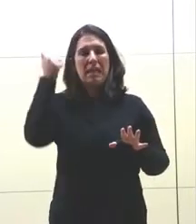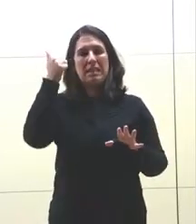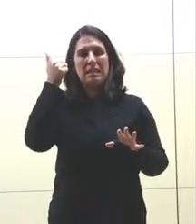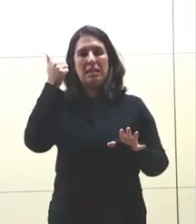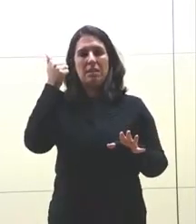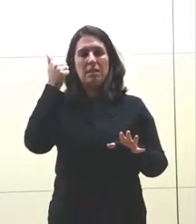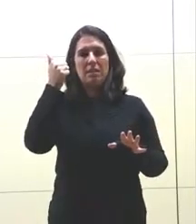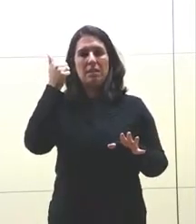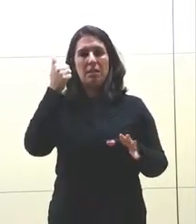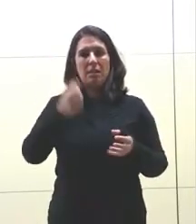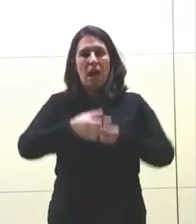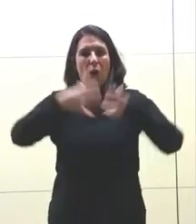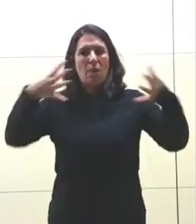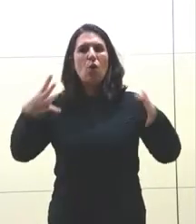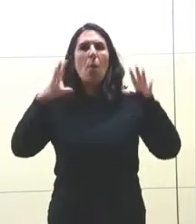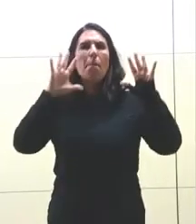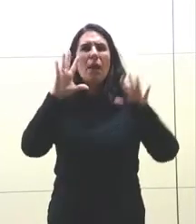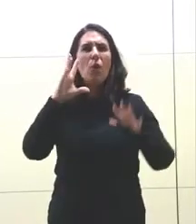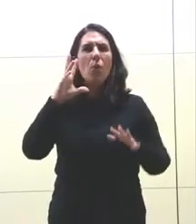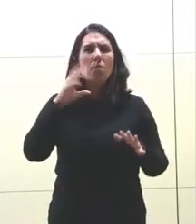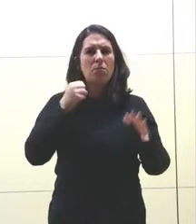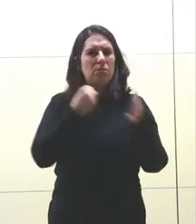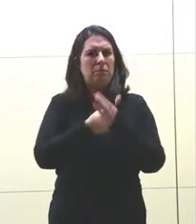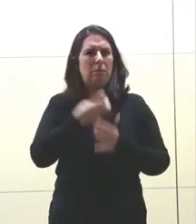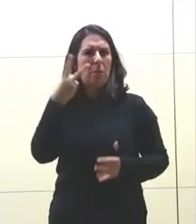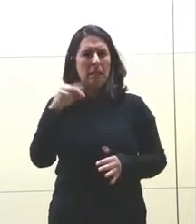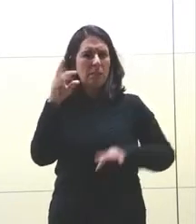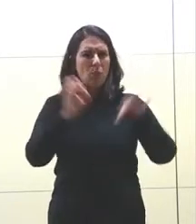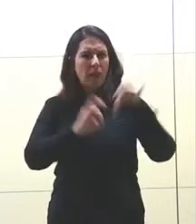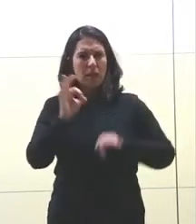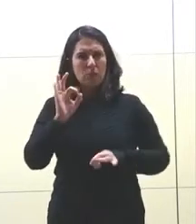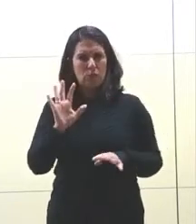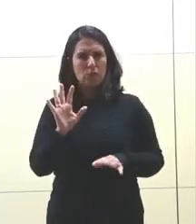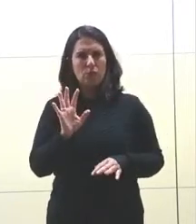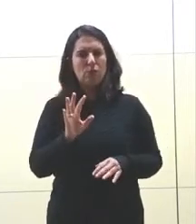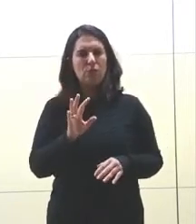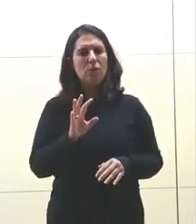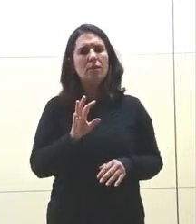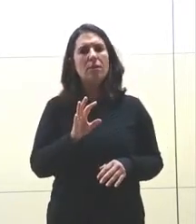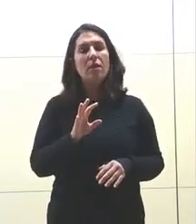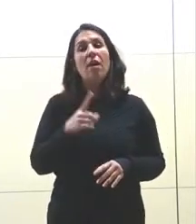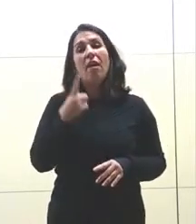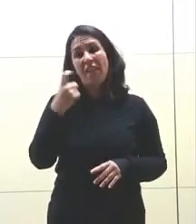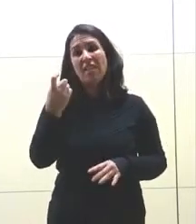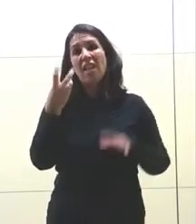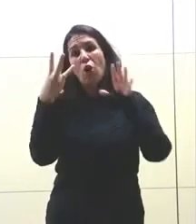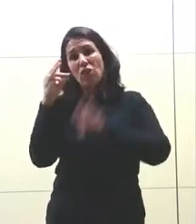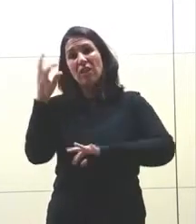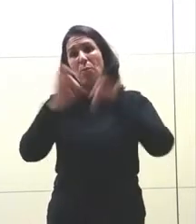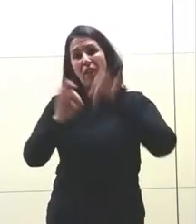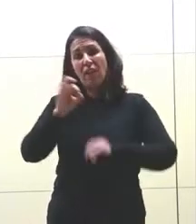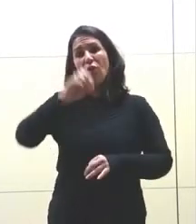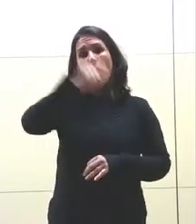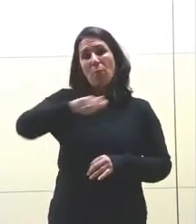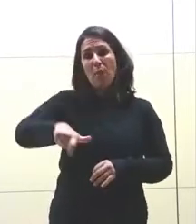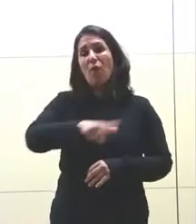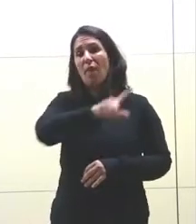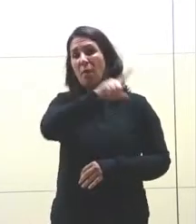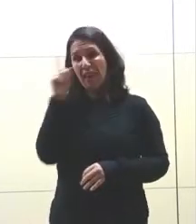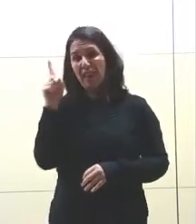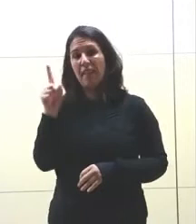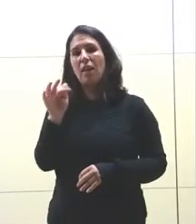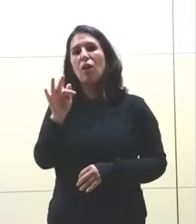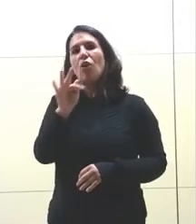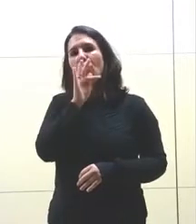ha aumentado más allá del 20%, con lo cual quedaría el 80% de la población en Madrid